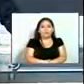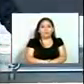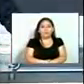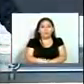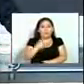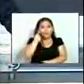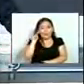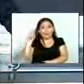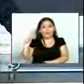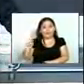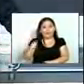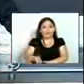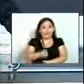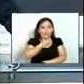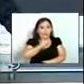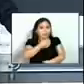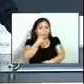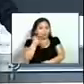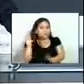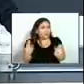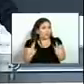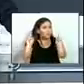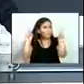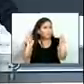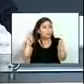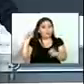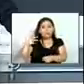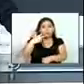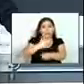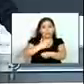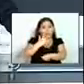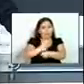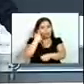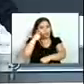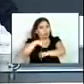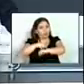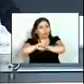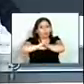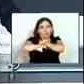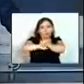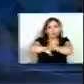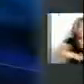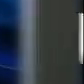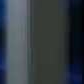Bien y con este informe Que nos muestra El panorama Que está viviendo Guatemala Vamos a una pausa Comercial